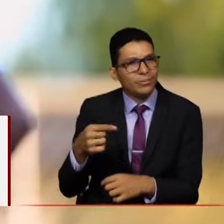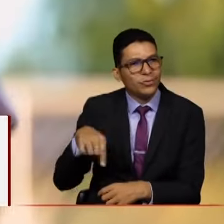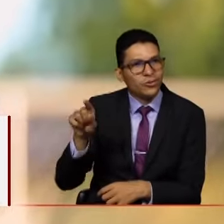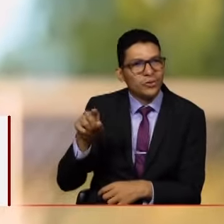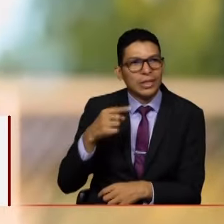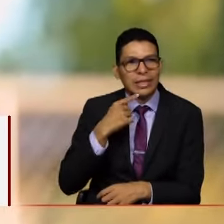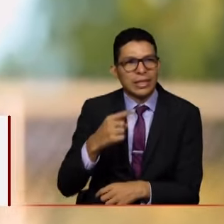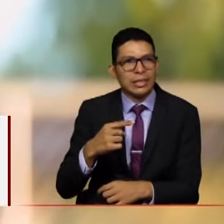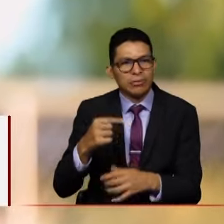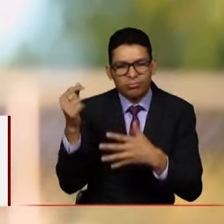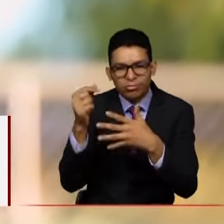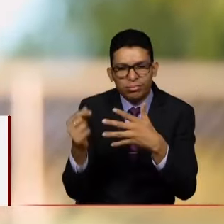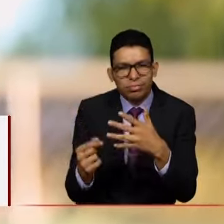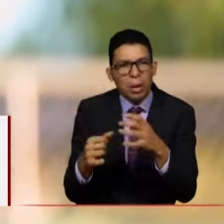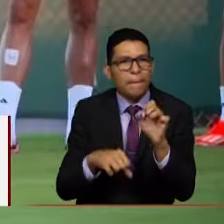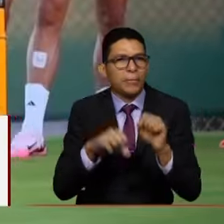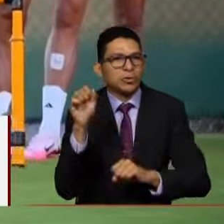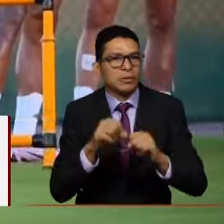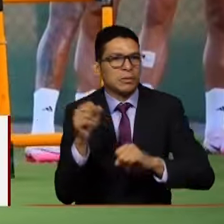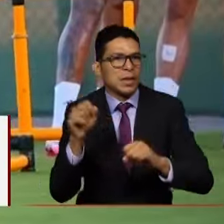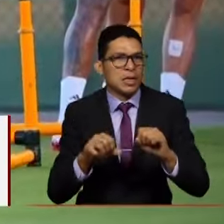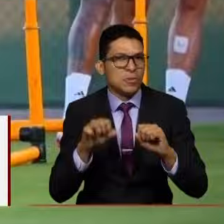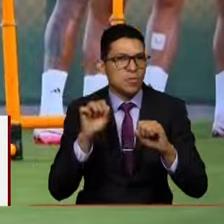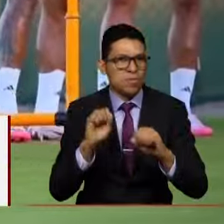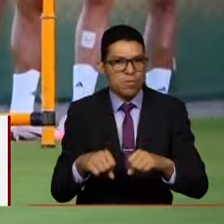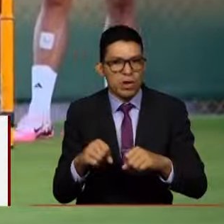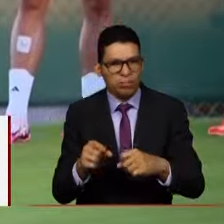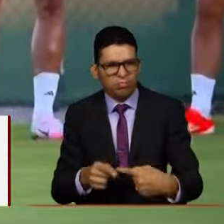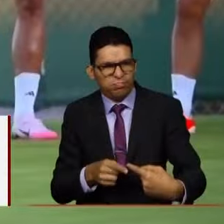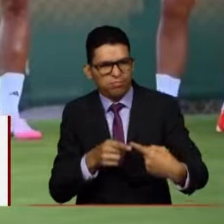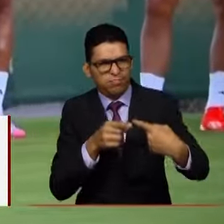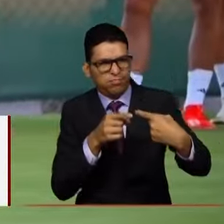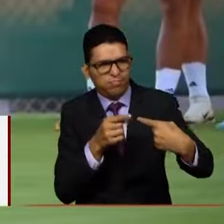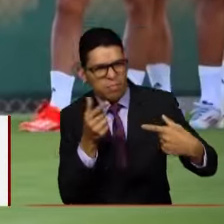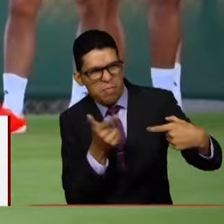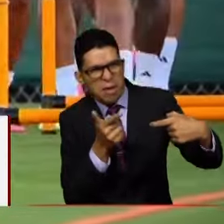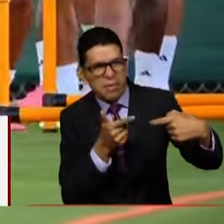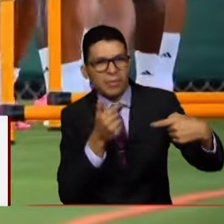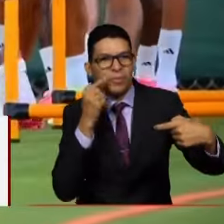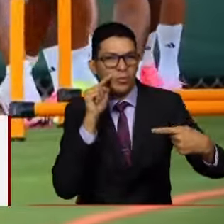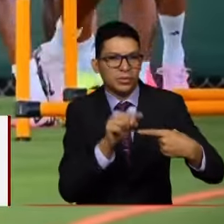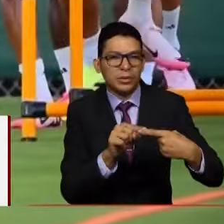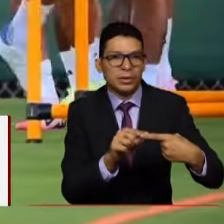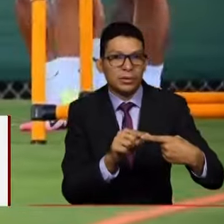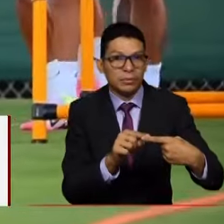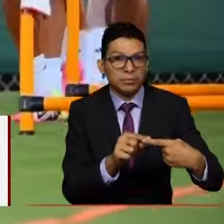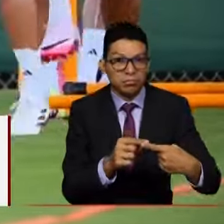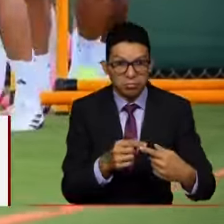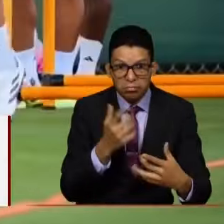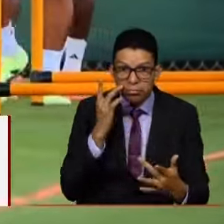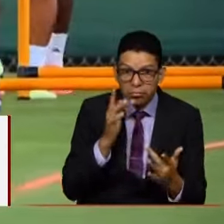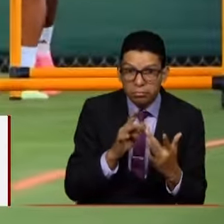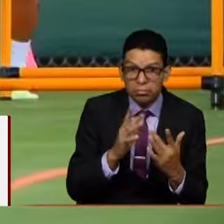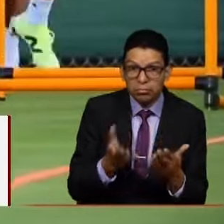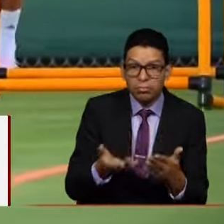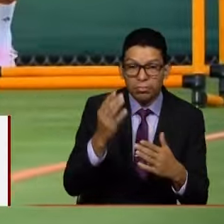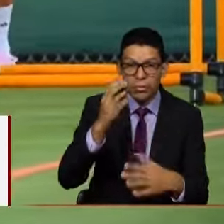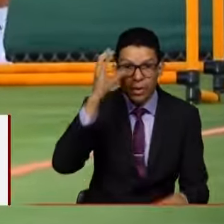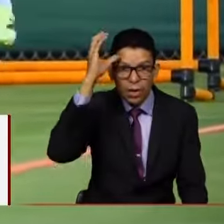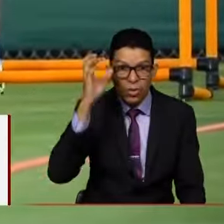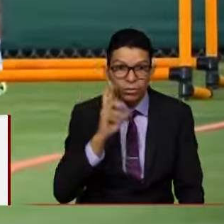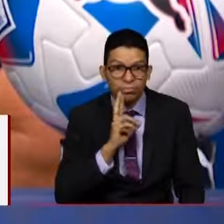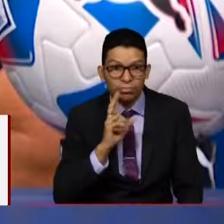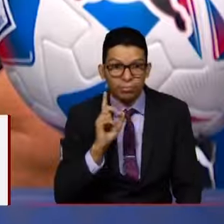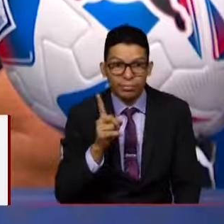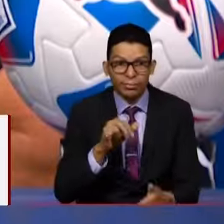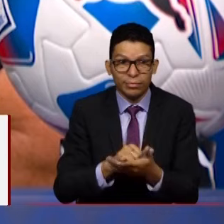de contar con múltiples alternativas para desmontar el cerrojo y va a ser ideal para enfrentar este equipo costarricense que monta un